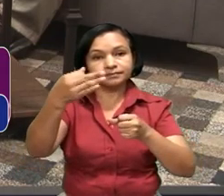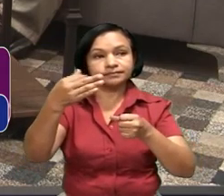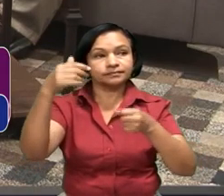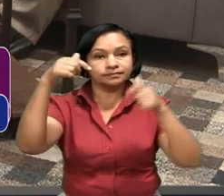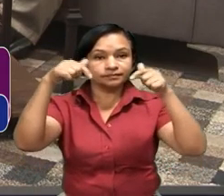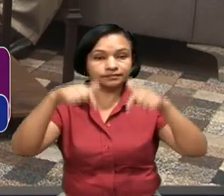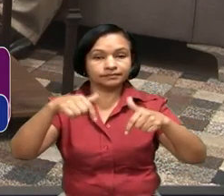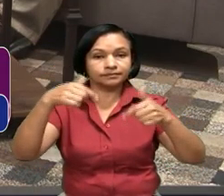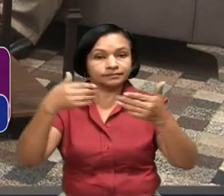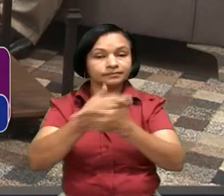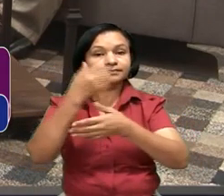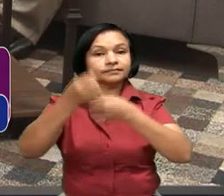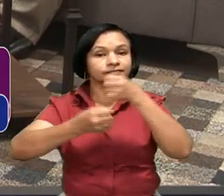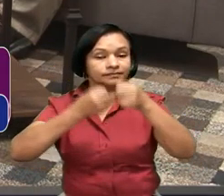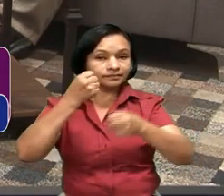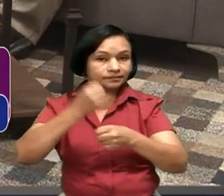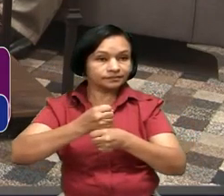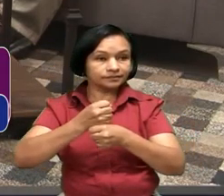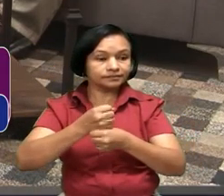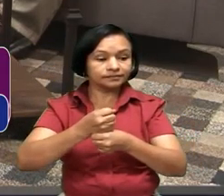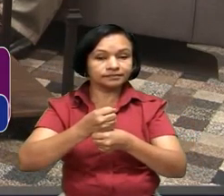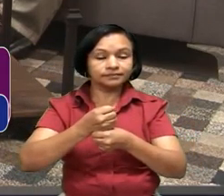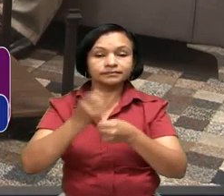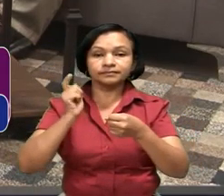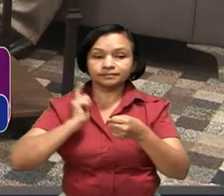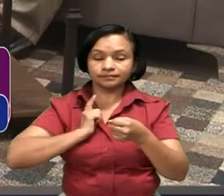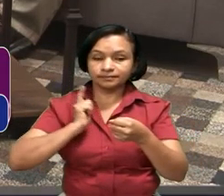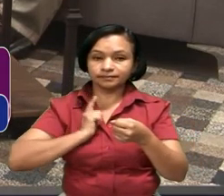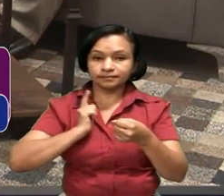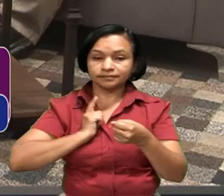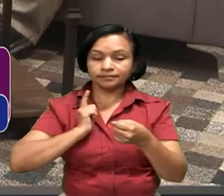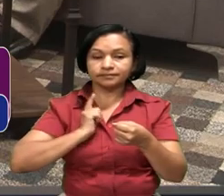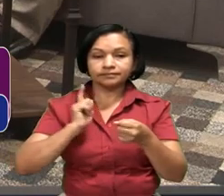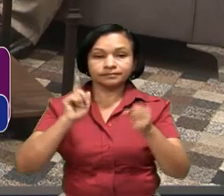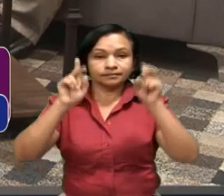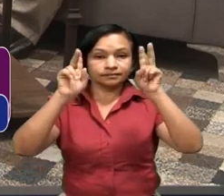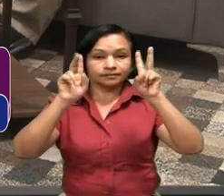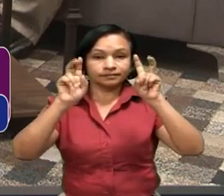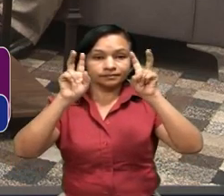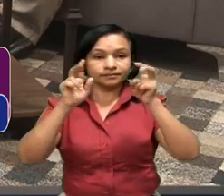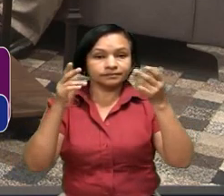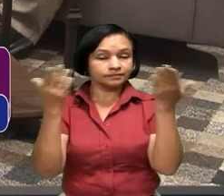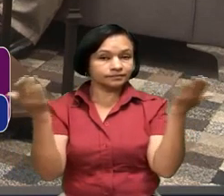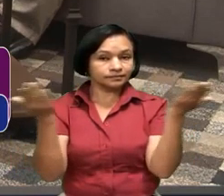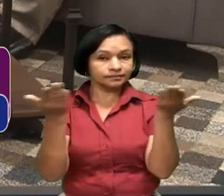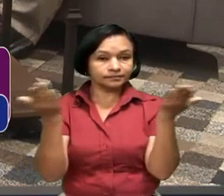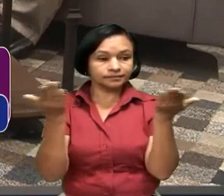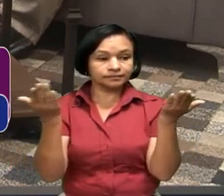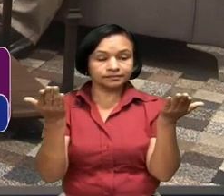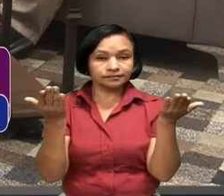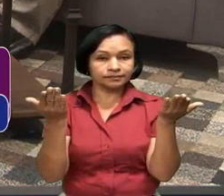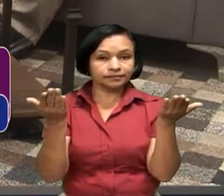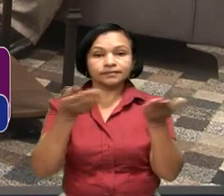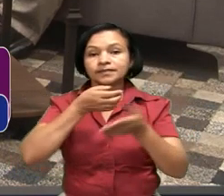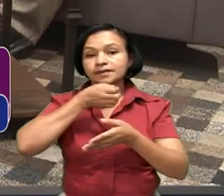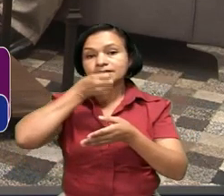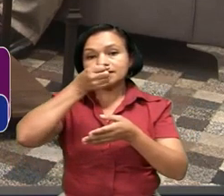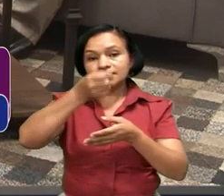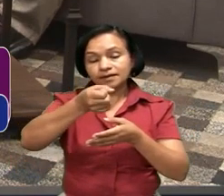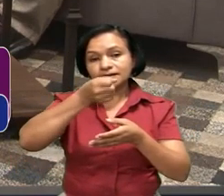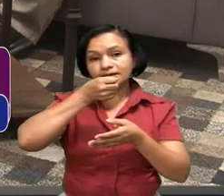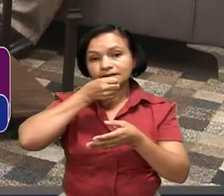esta etapa se quedó con el aspecto de qué si los los periodistas